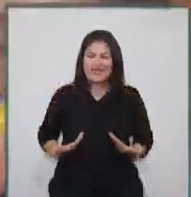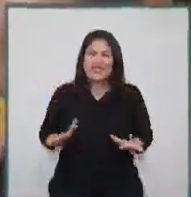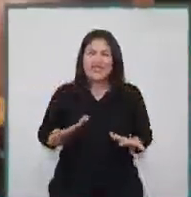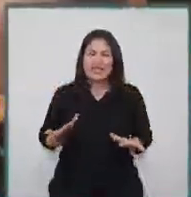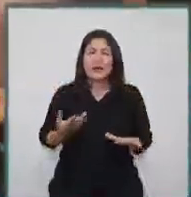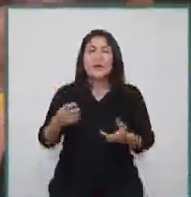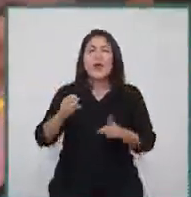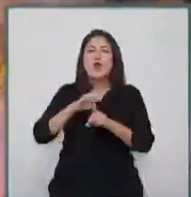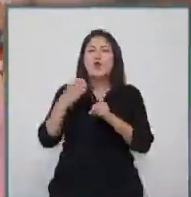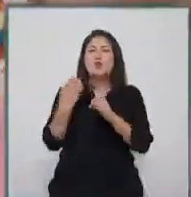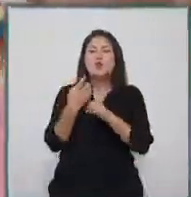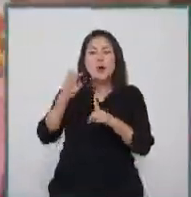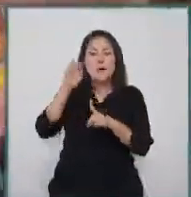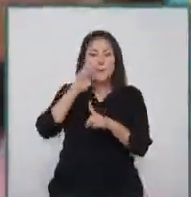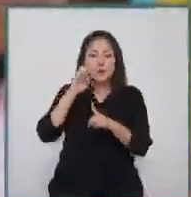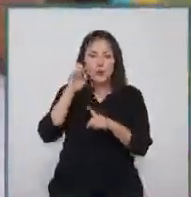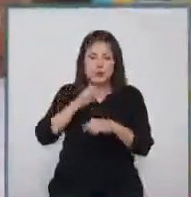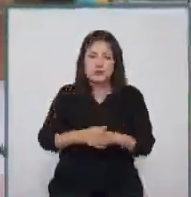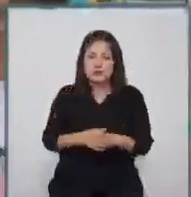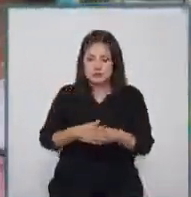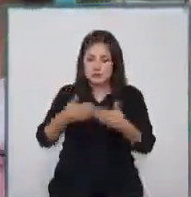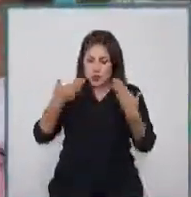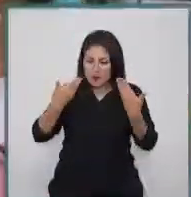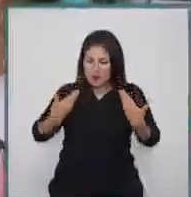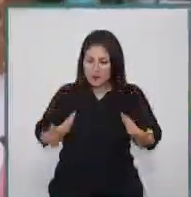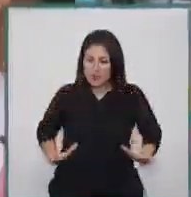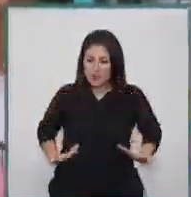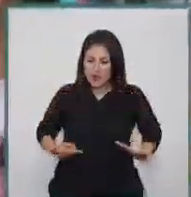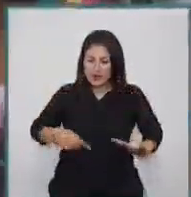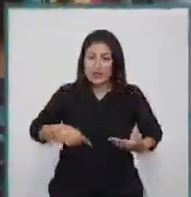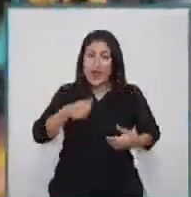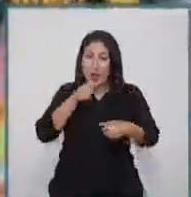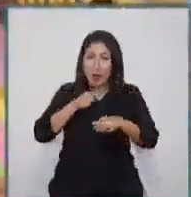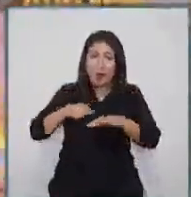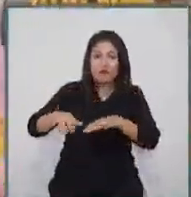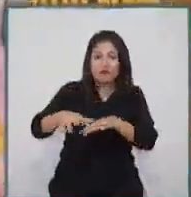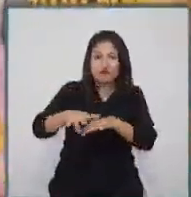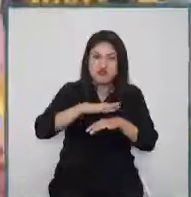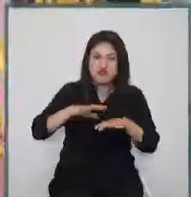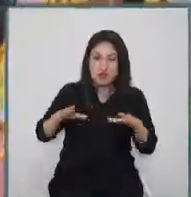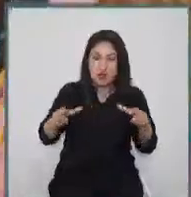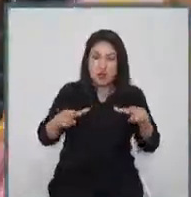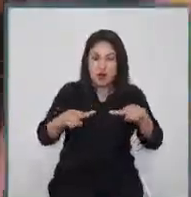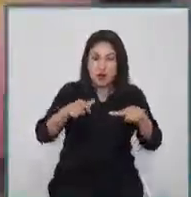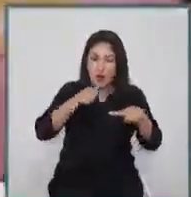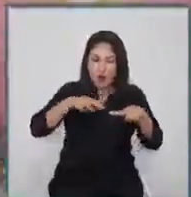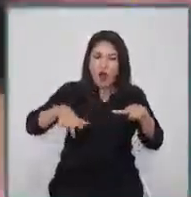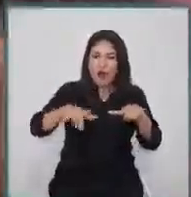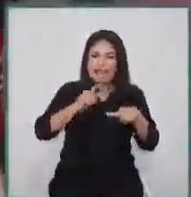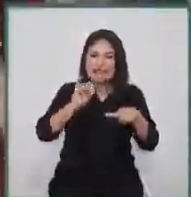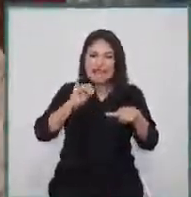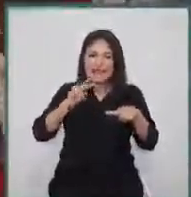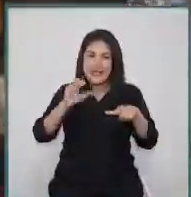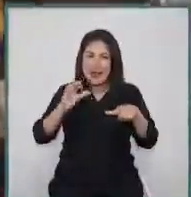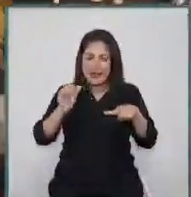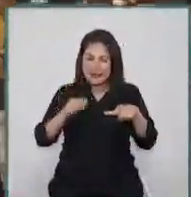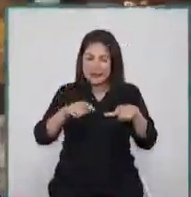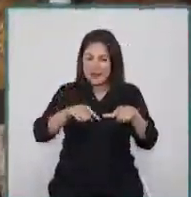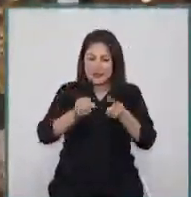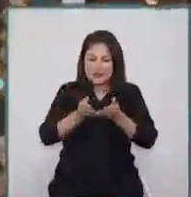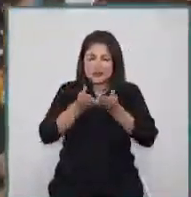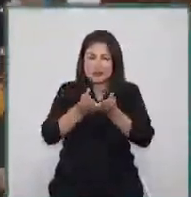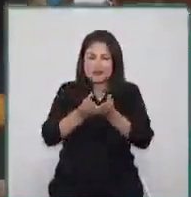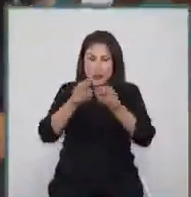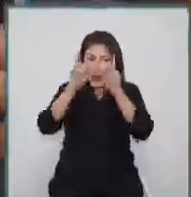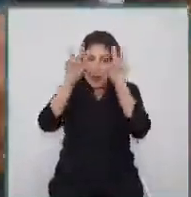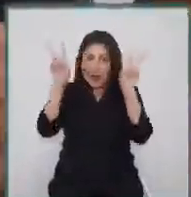está inspirado en la cultura puneña. ¿Puedes apreciar acá el lago Titicaca? El lago Titicaca. Ahí está